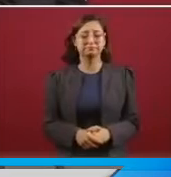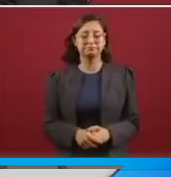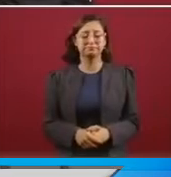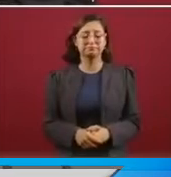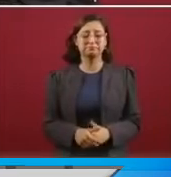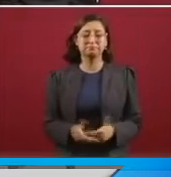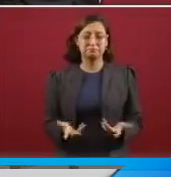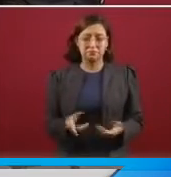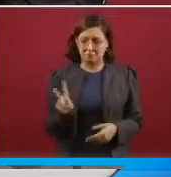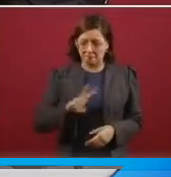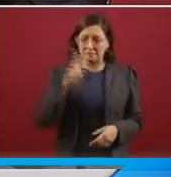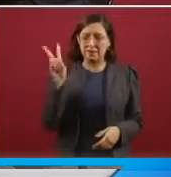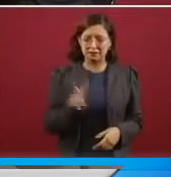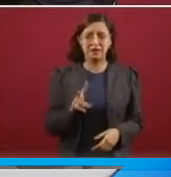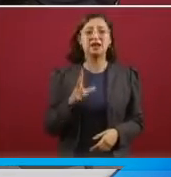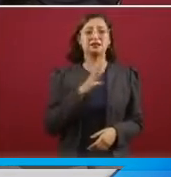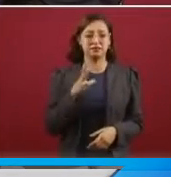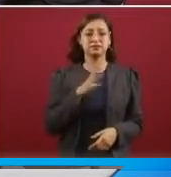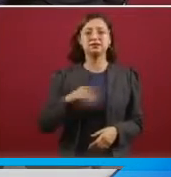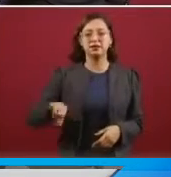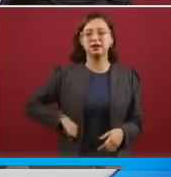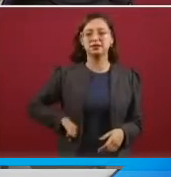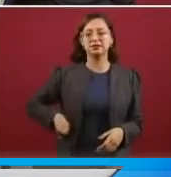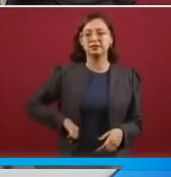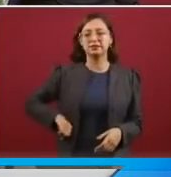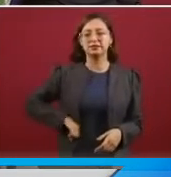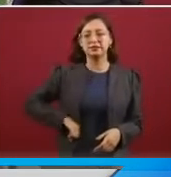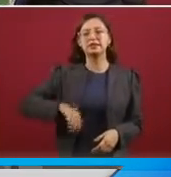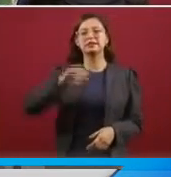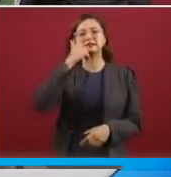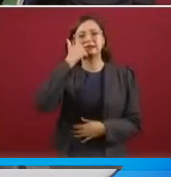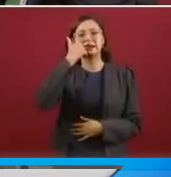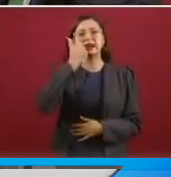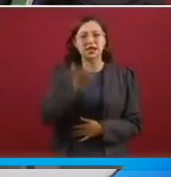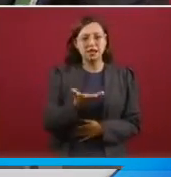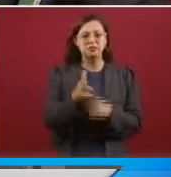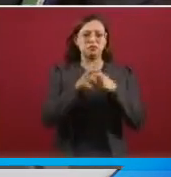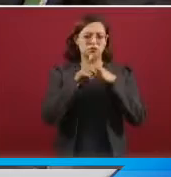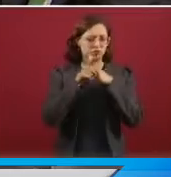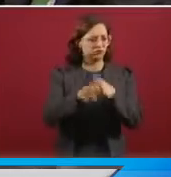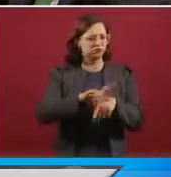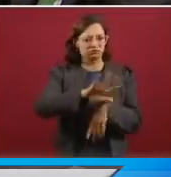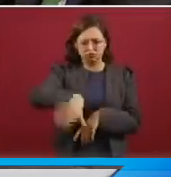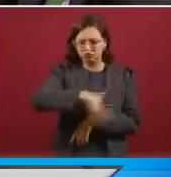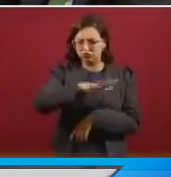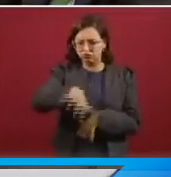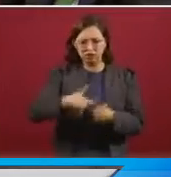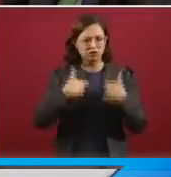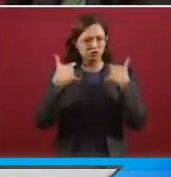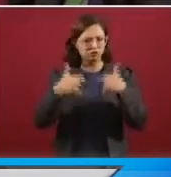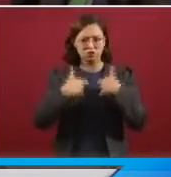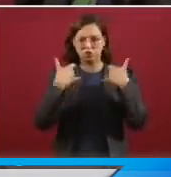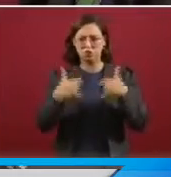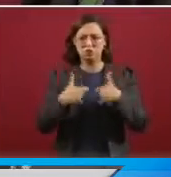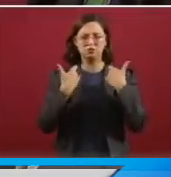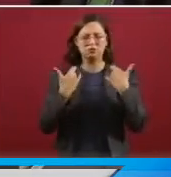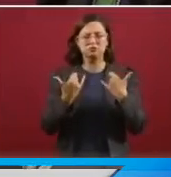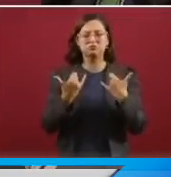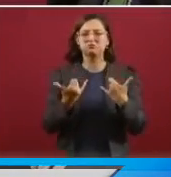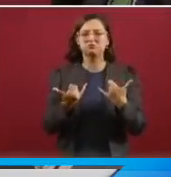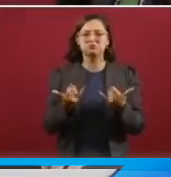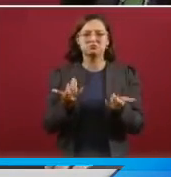nuestro interés de continuar con la búsqueda de los jóvenes es